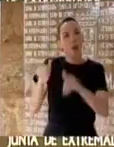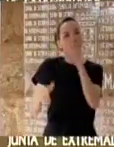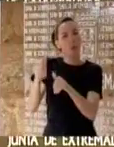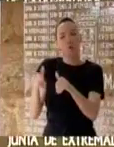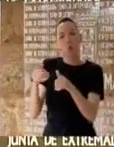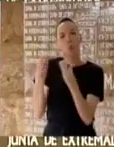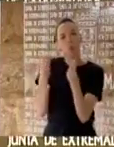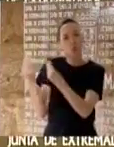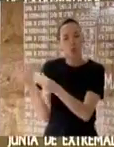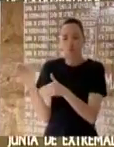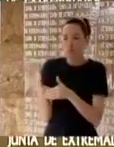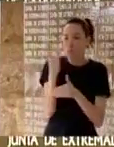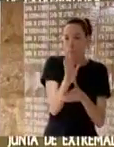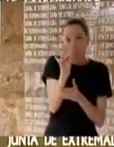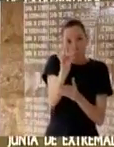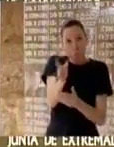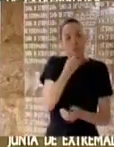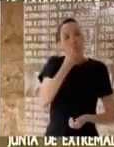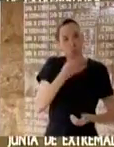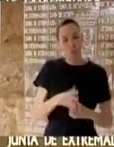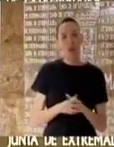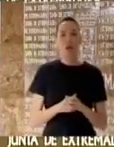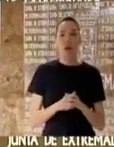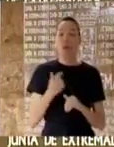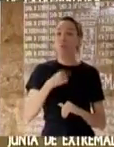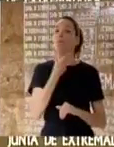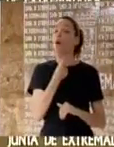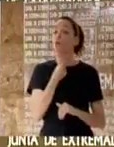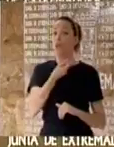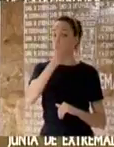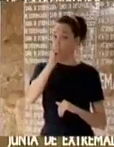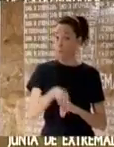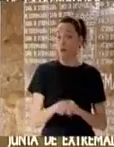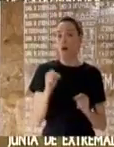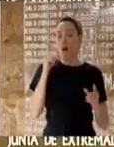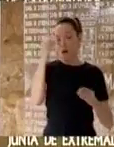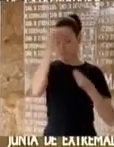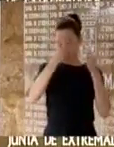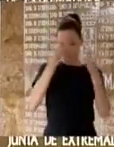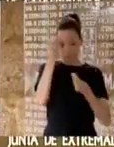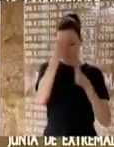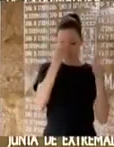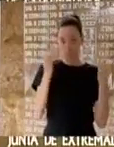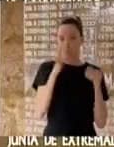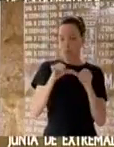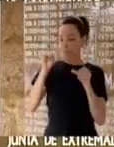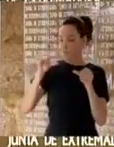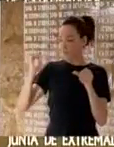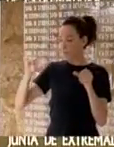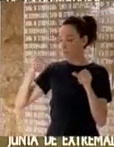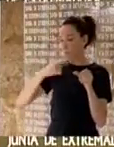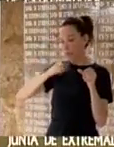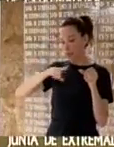se incorporen a esa unidad de acción. Me gustaría, además, que reflexionaran a la luz de lo que ha pasado durante estos últimos meses sobre su